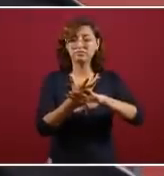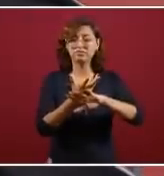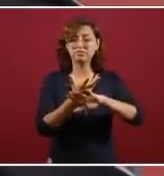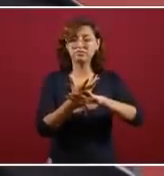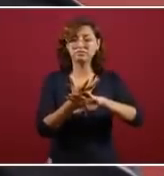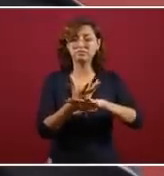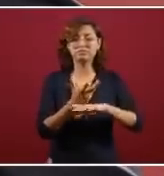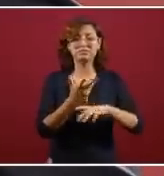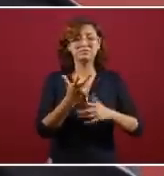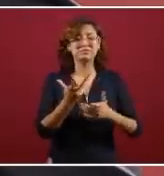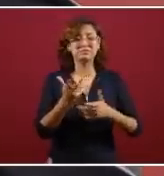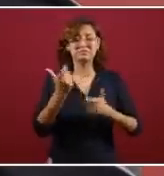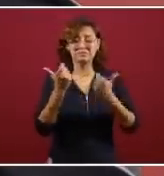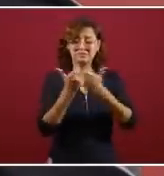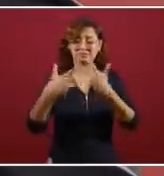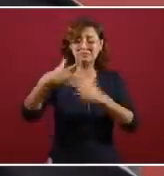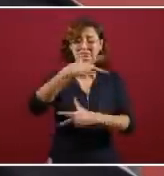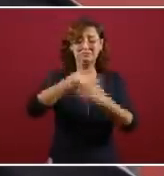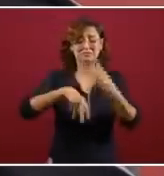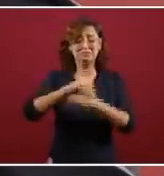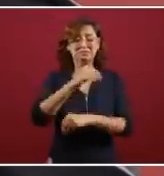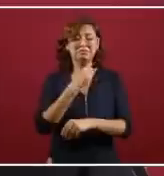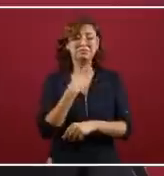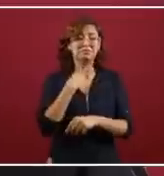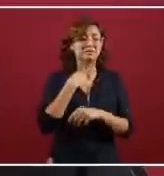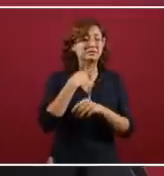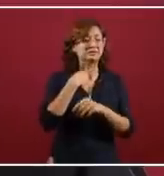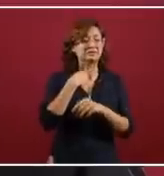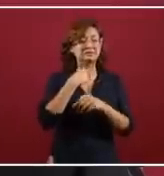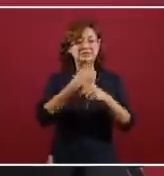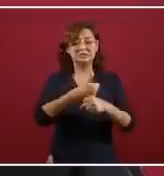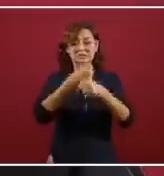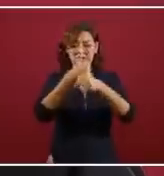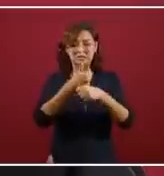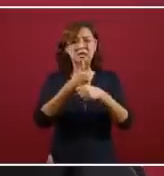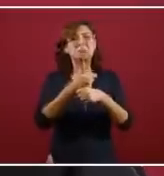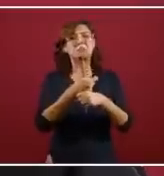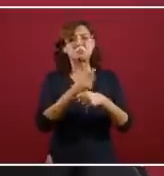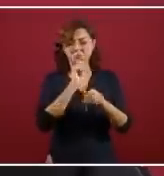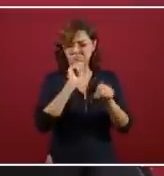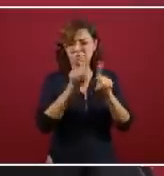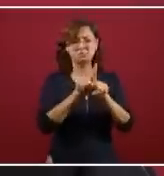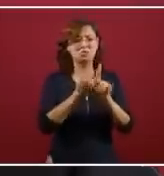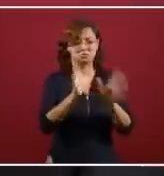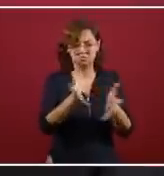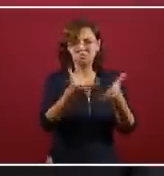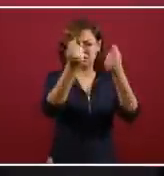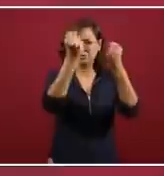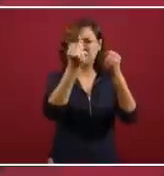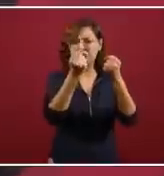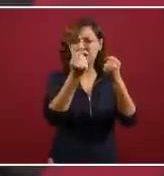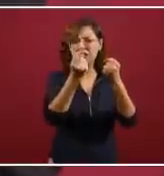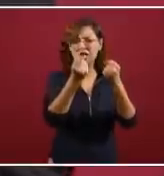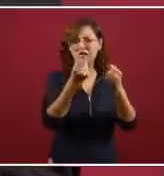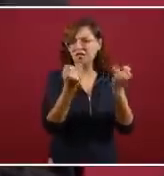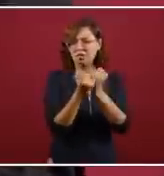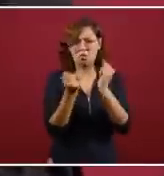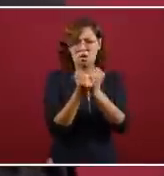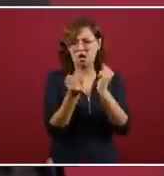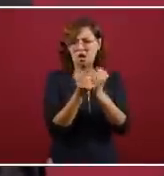después de una crisis económica financiera, se llevó a cabo un rescate, nada más que en